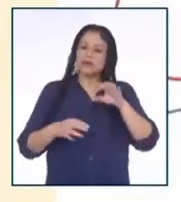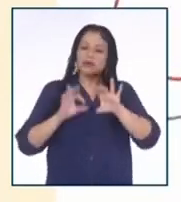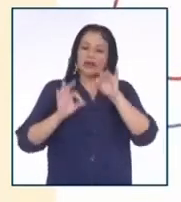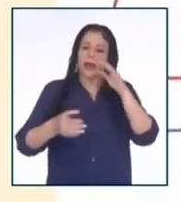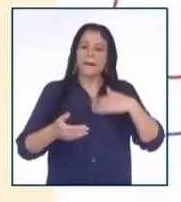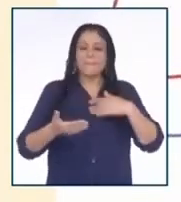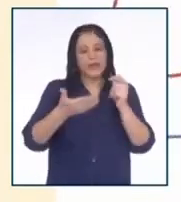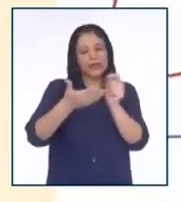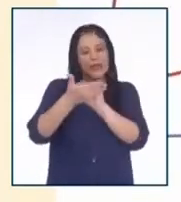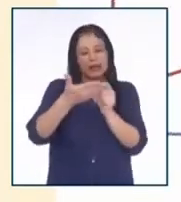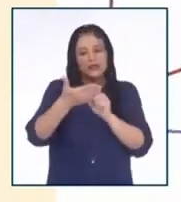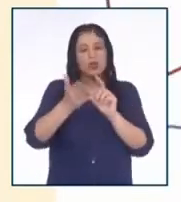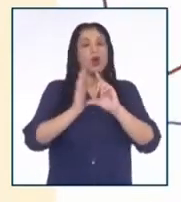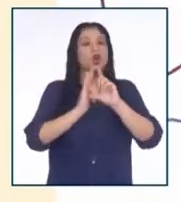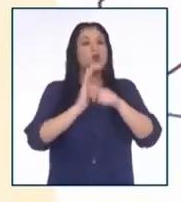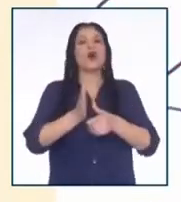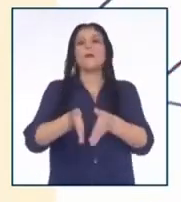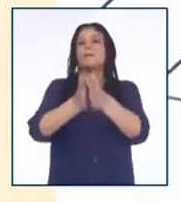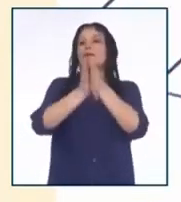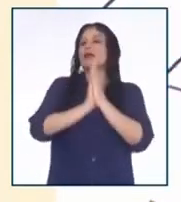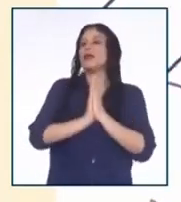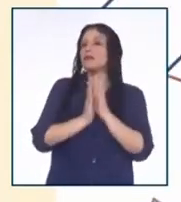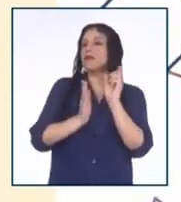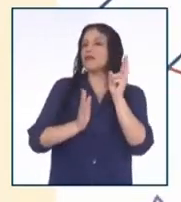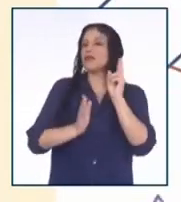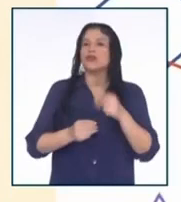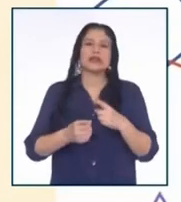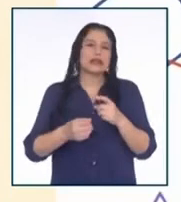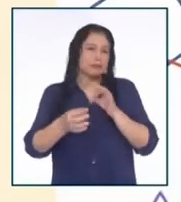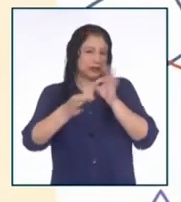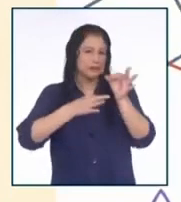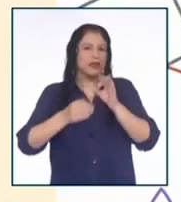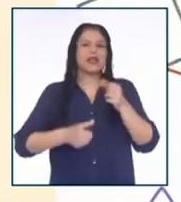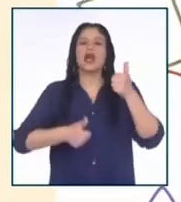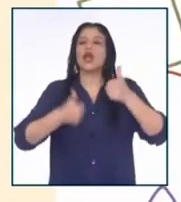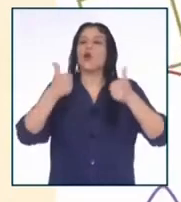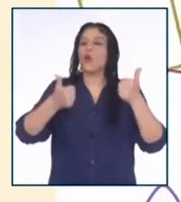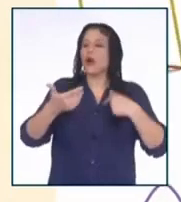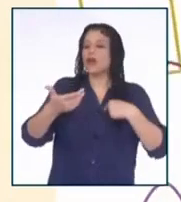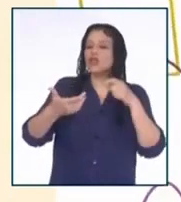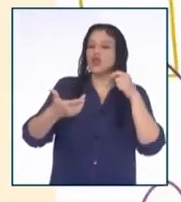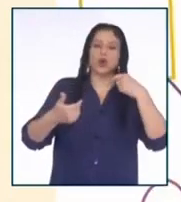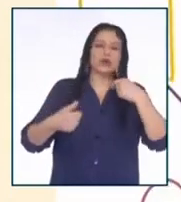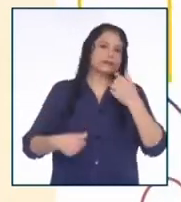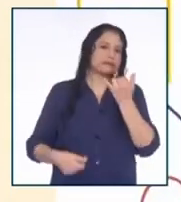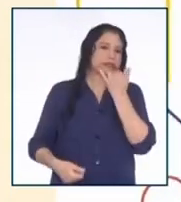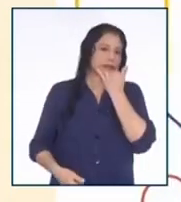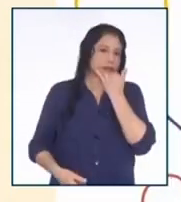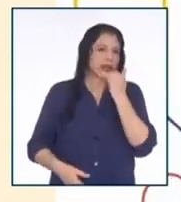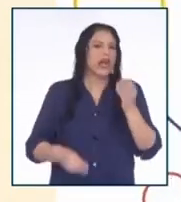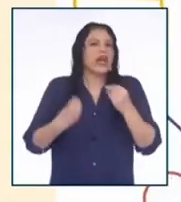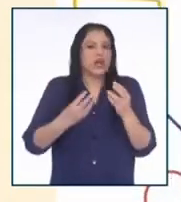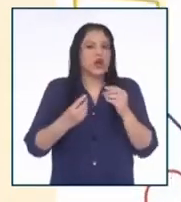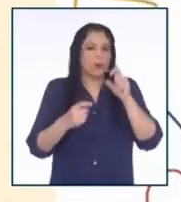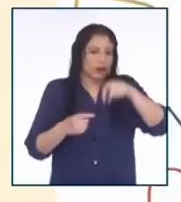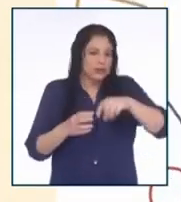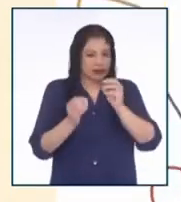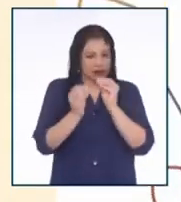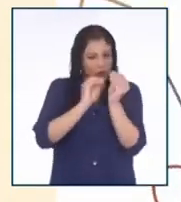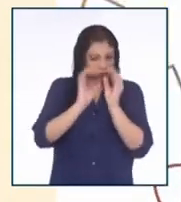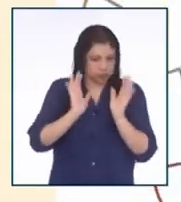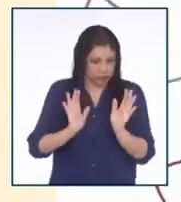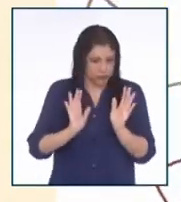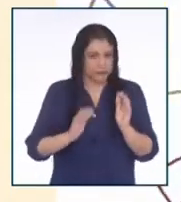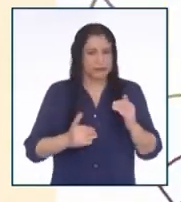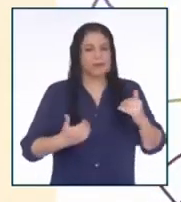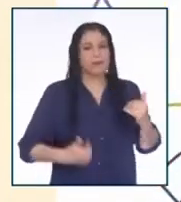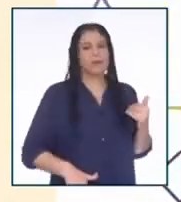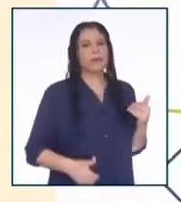en mi texto y luego solicitar a mi profesora que me indique en cuáles de ellos me equivoqué y cómo debo corregirlos.